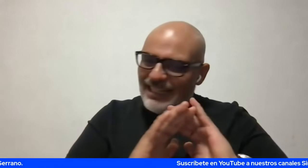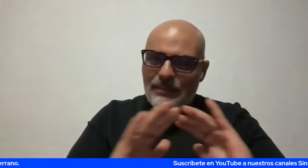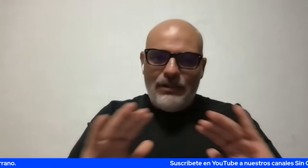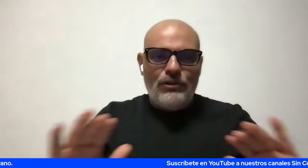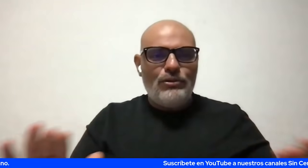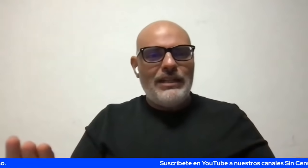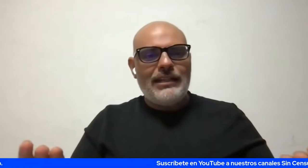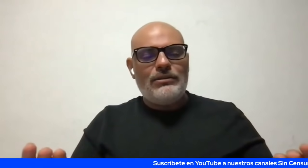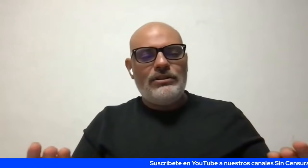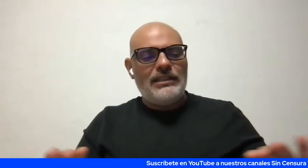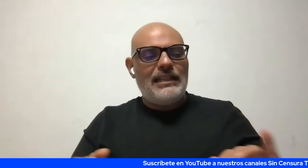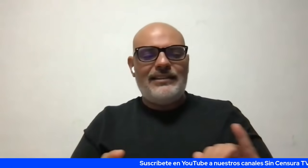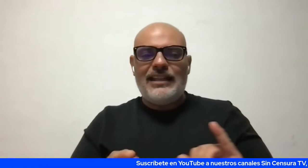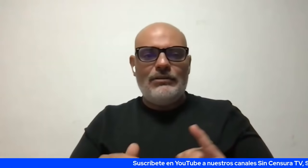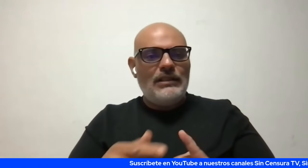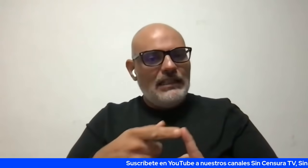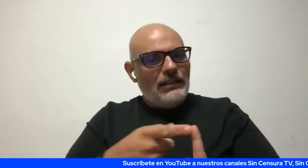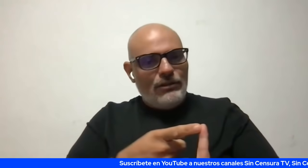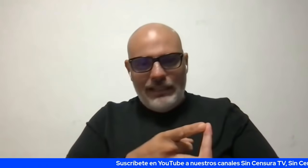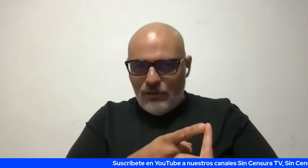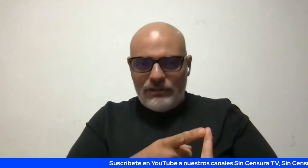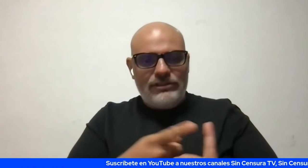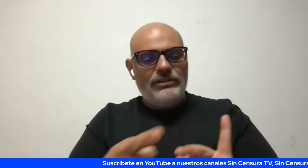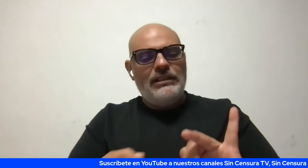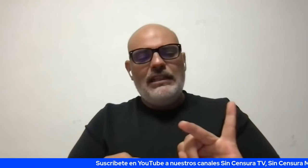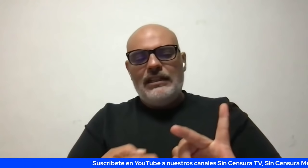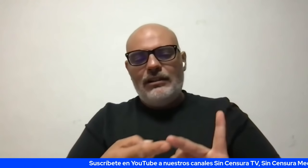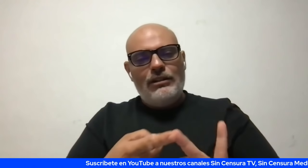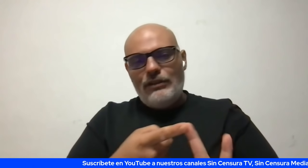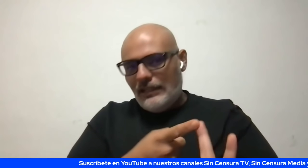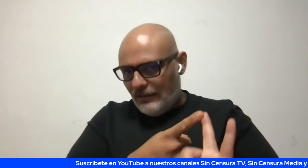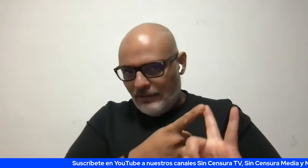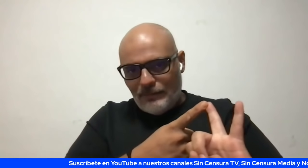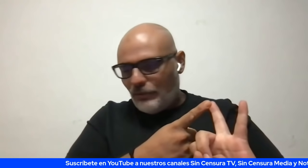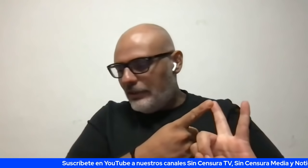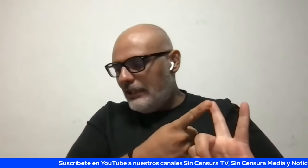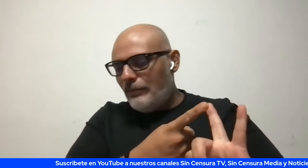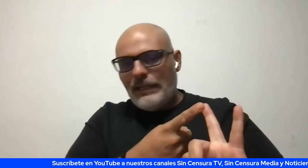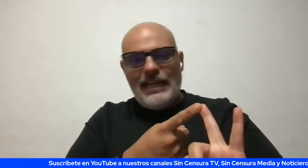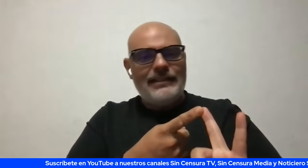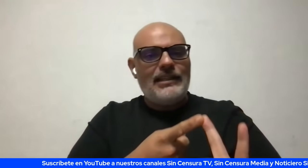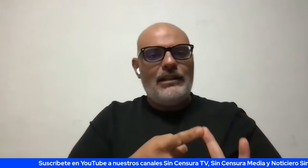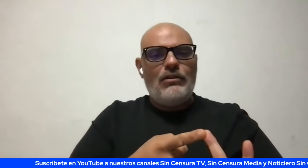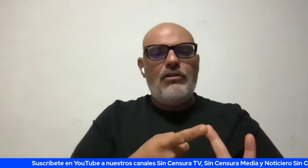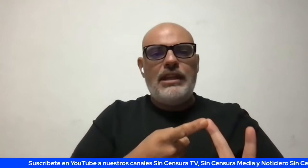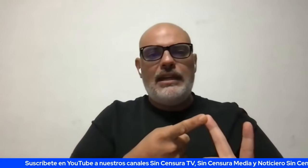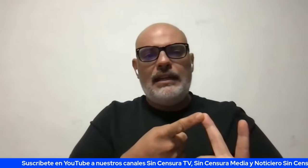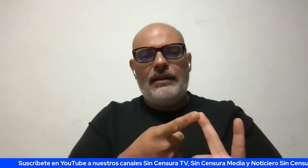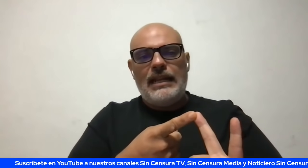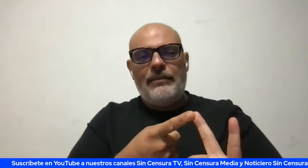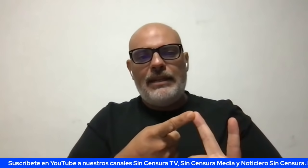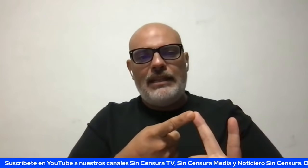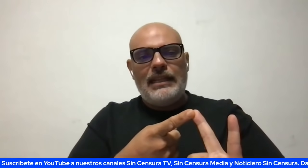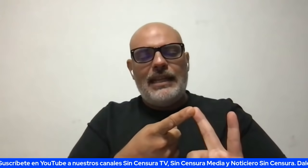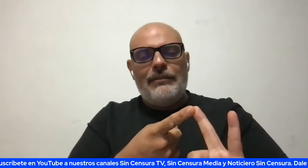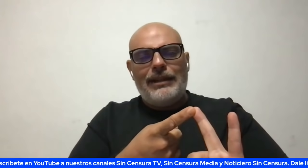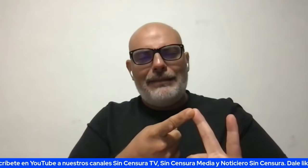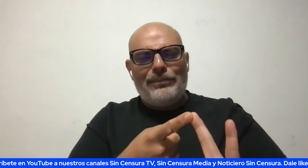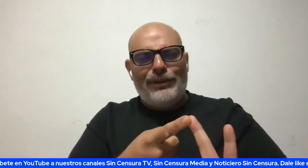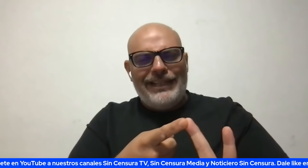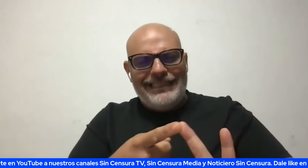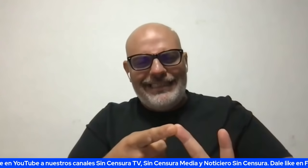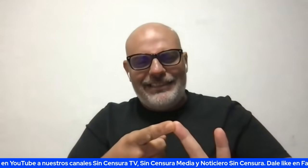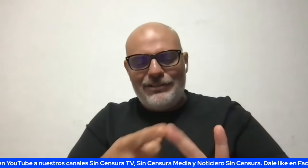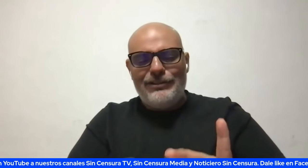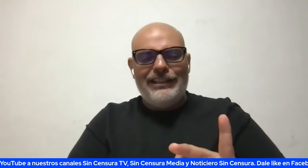no me queda la menor duda que todo está enlazado, lo del box, lo del reportero Peláez que llegó hoy a la mañanera a